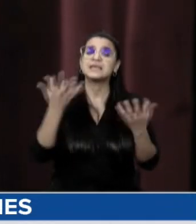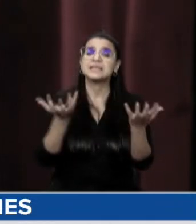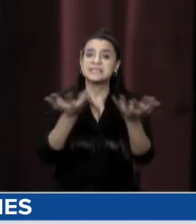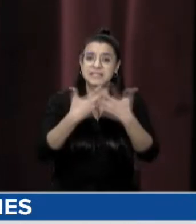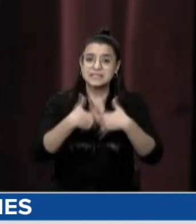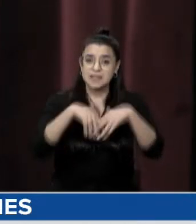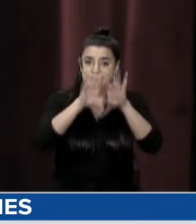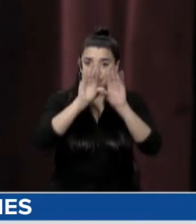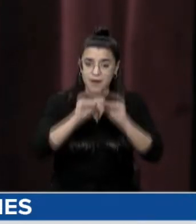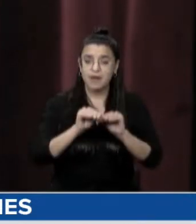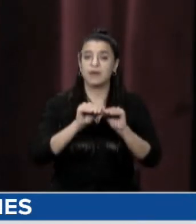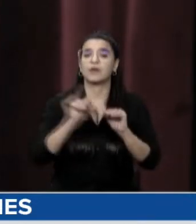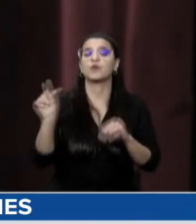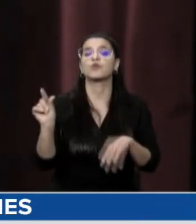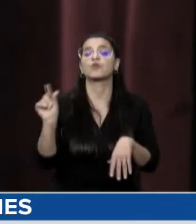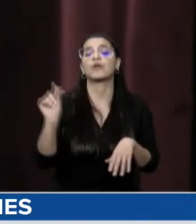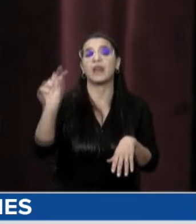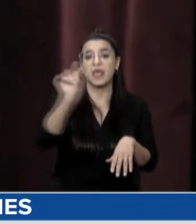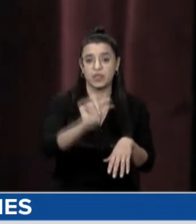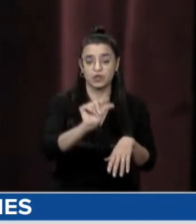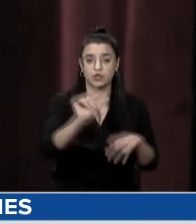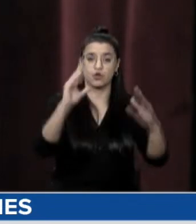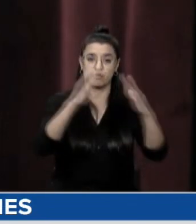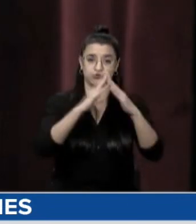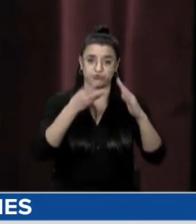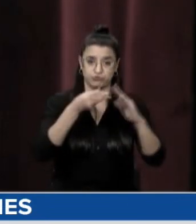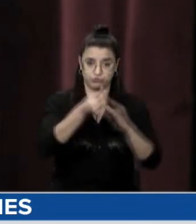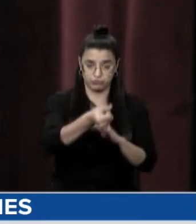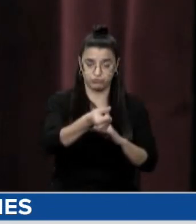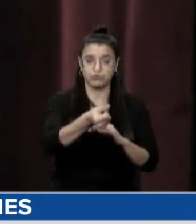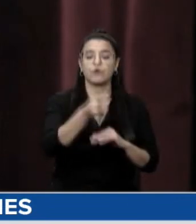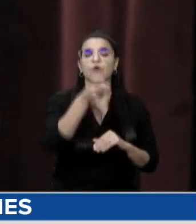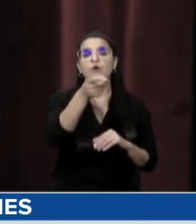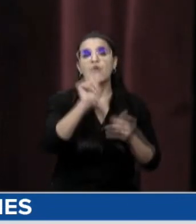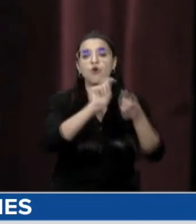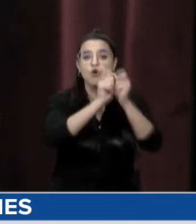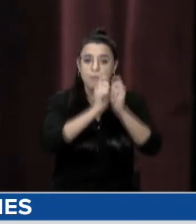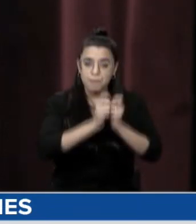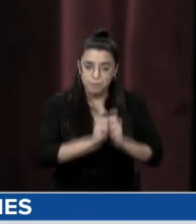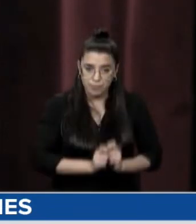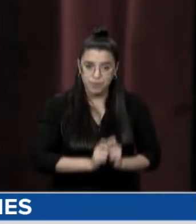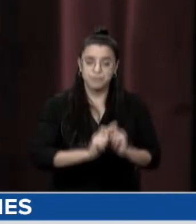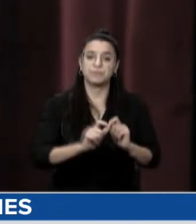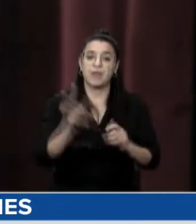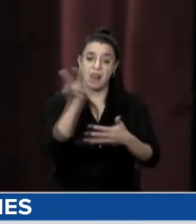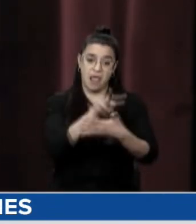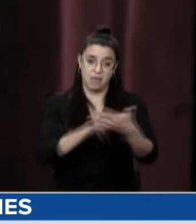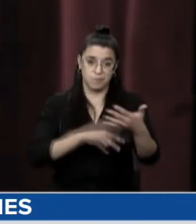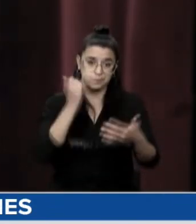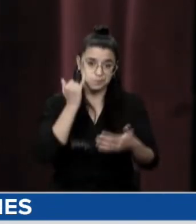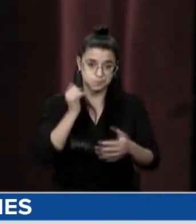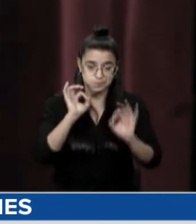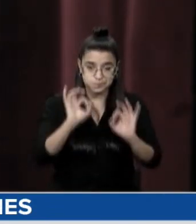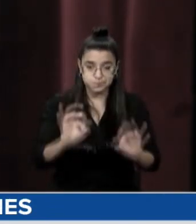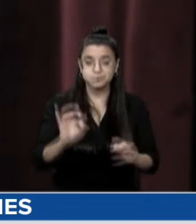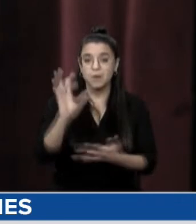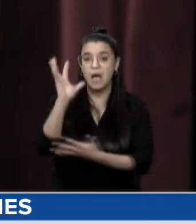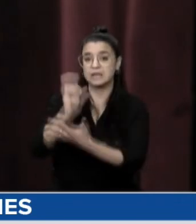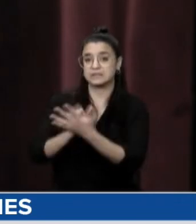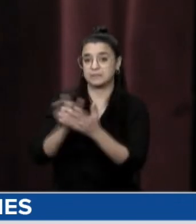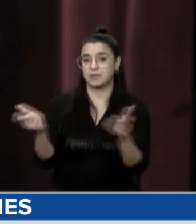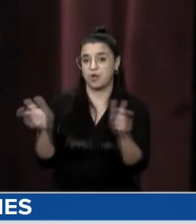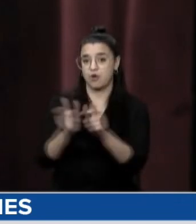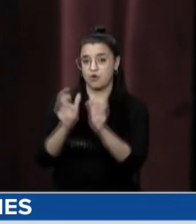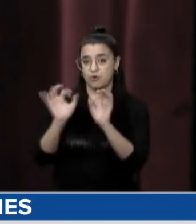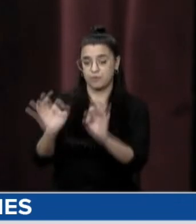sistema integral de cobertura de créditos hipotecarios con las modificaciones leídas y aceptadas por la